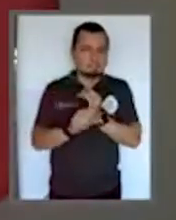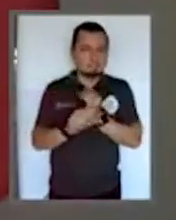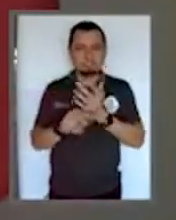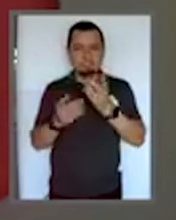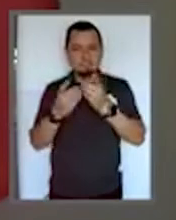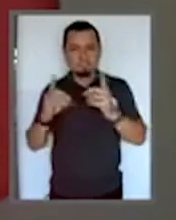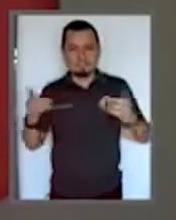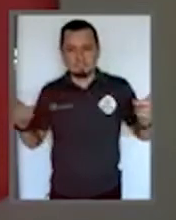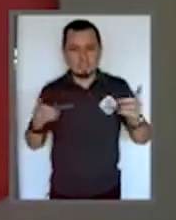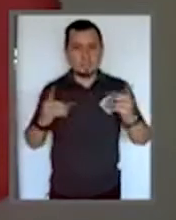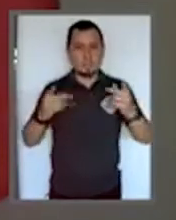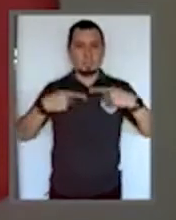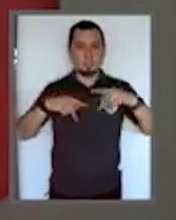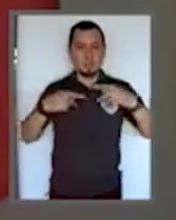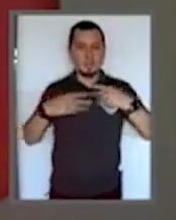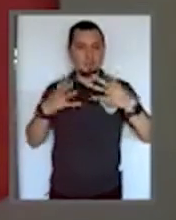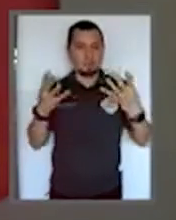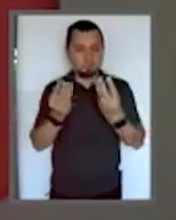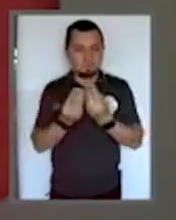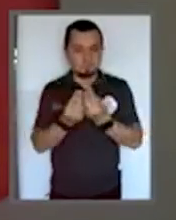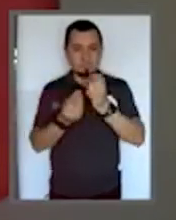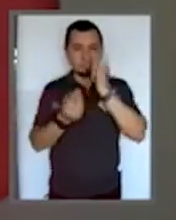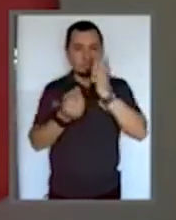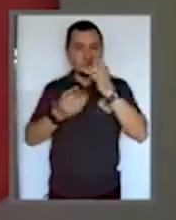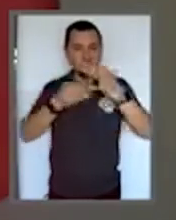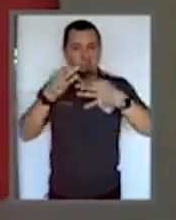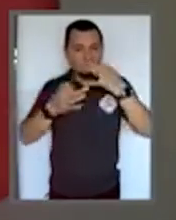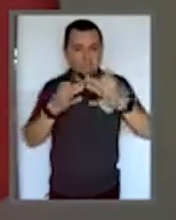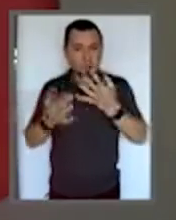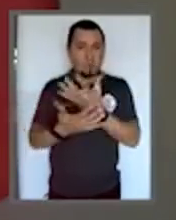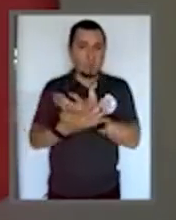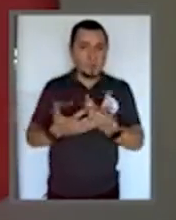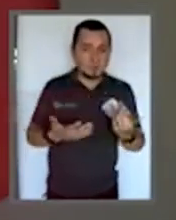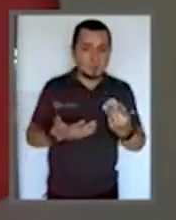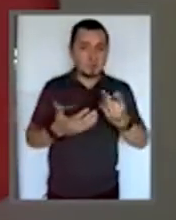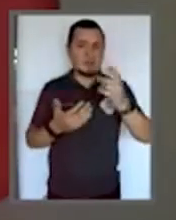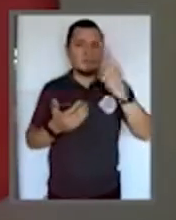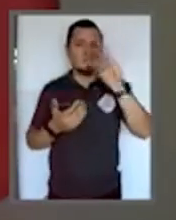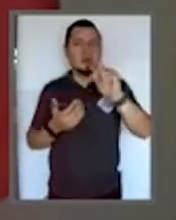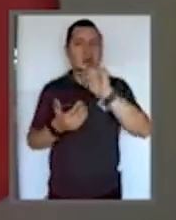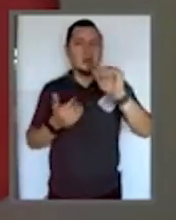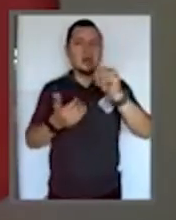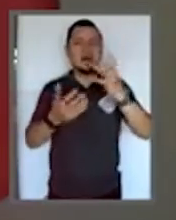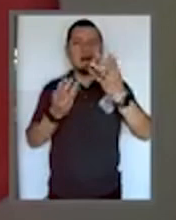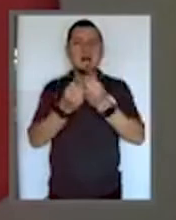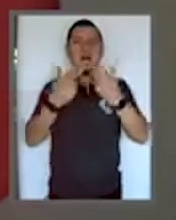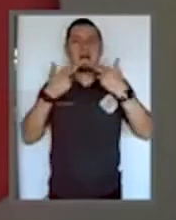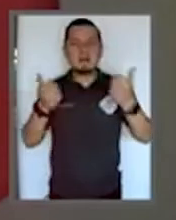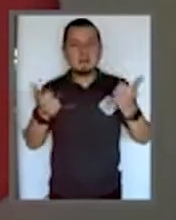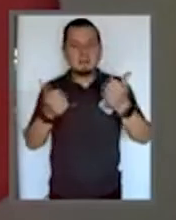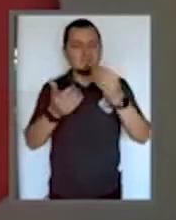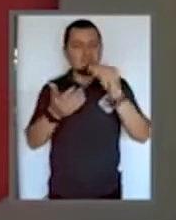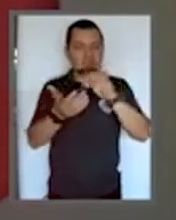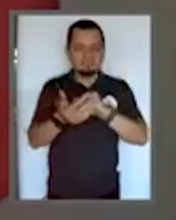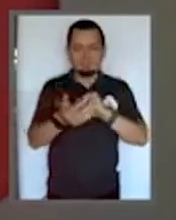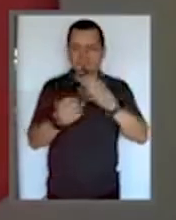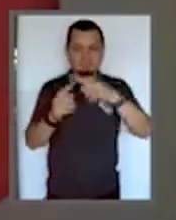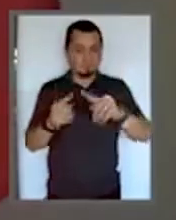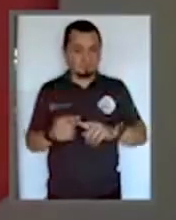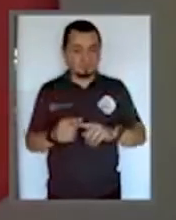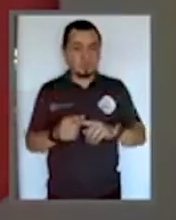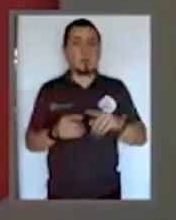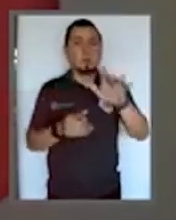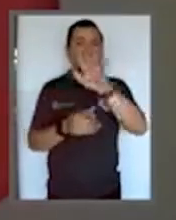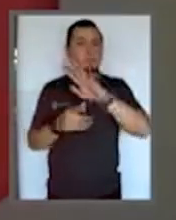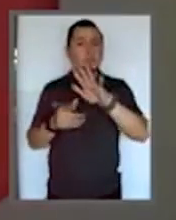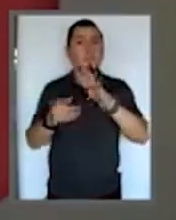y desarrollo agencias de mercadotecnia y publicidad contabilidad y asesoría fiscal servicios técnicos que no generen